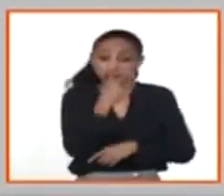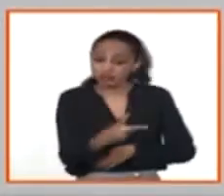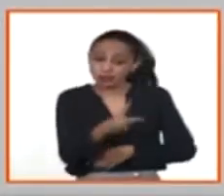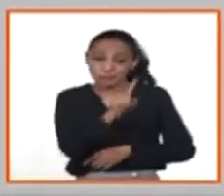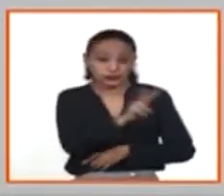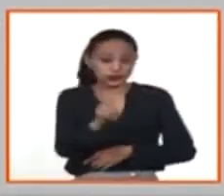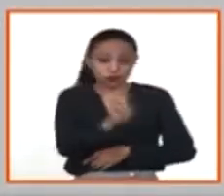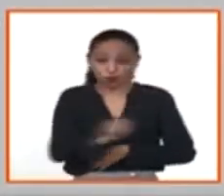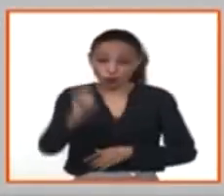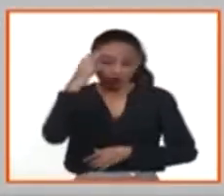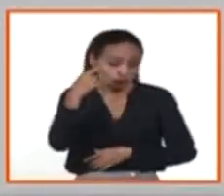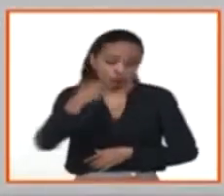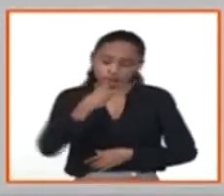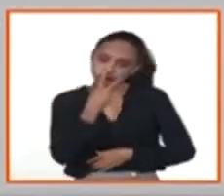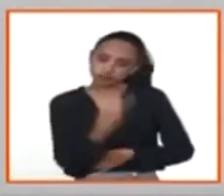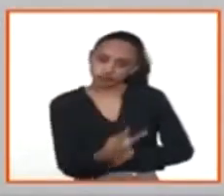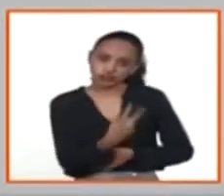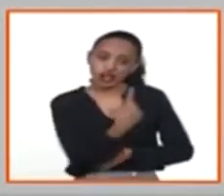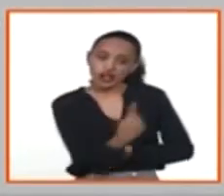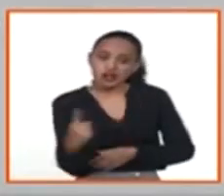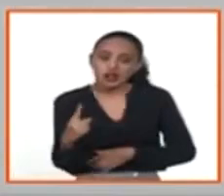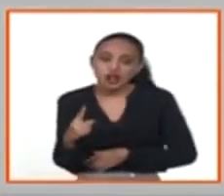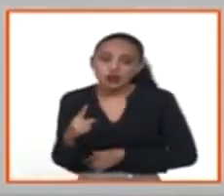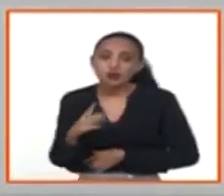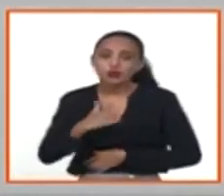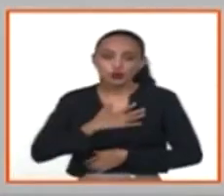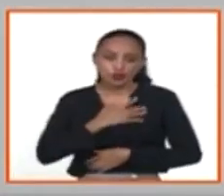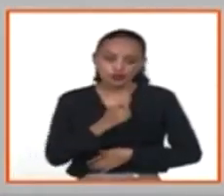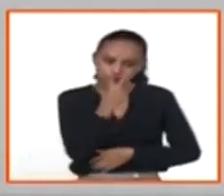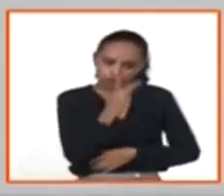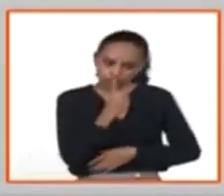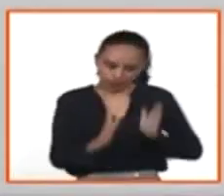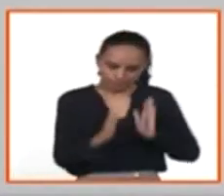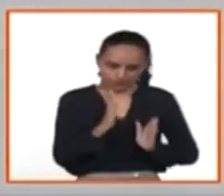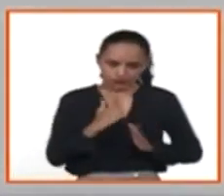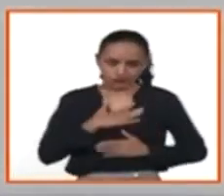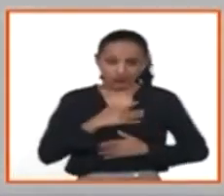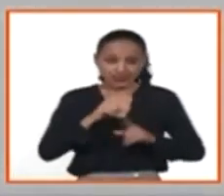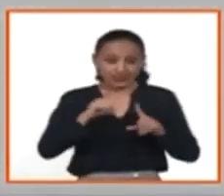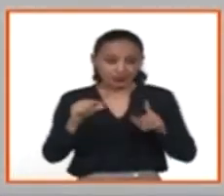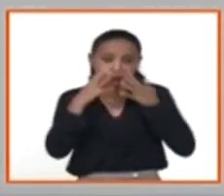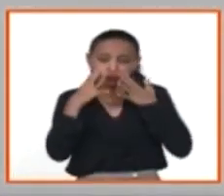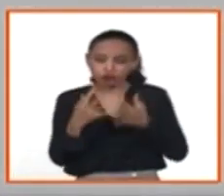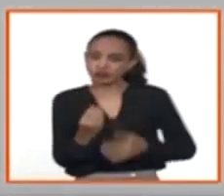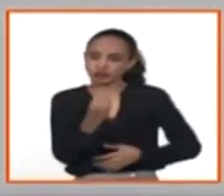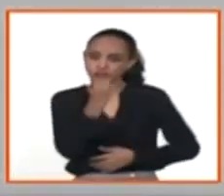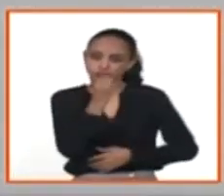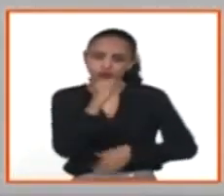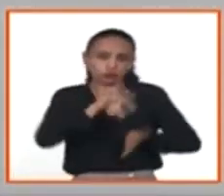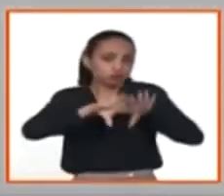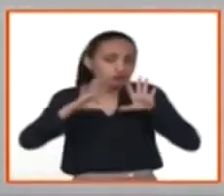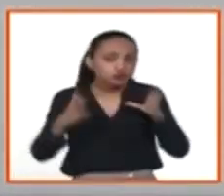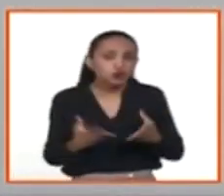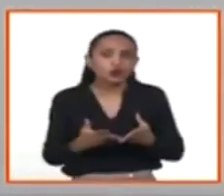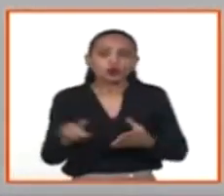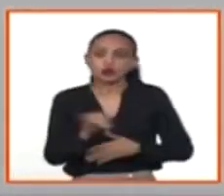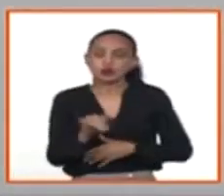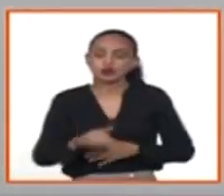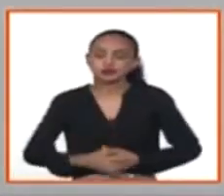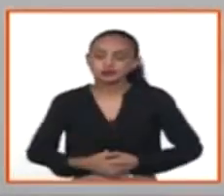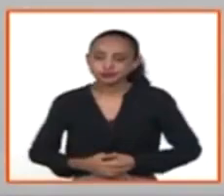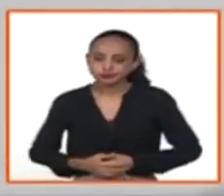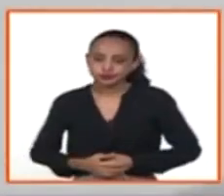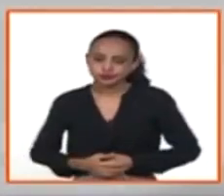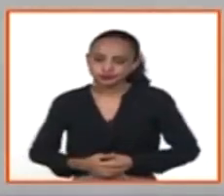del Estado, cada uno con el pedazo que le corresponde en los temas estratégicos de la alimentación. También, por supuesto,